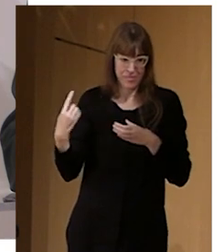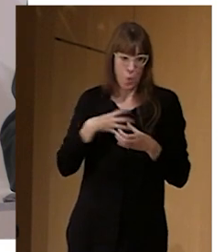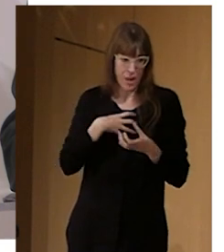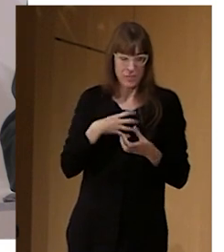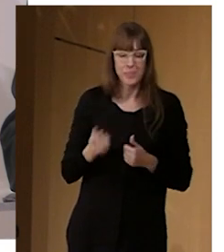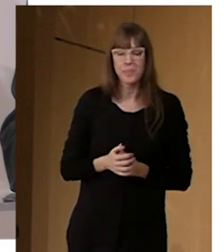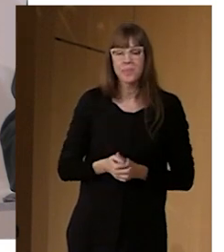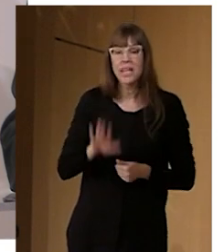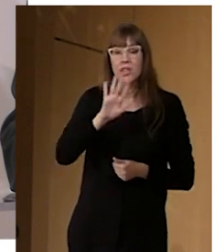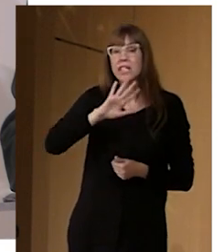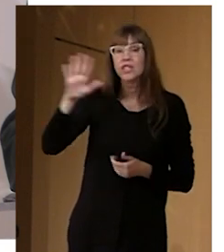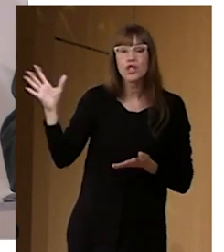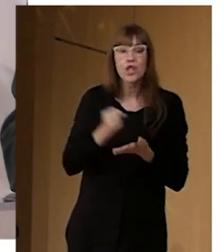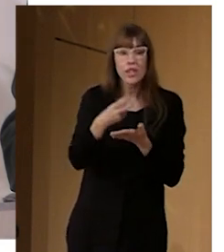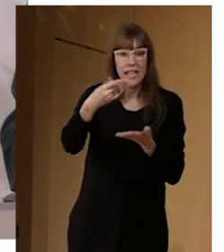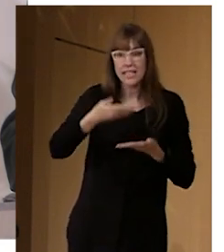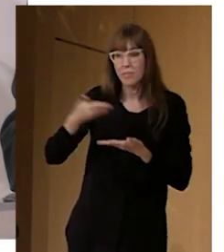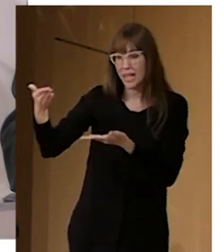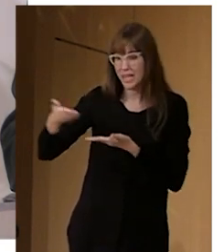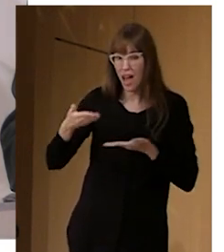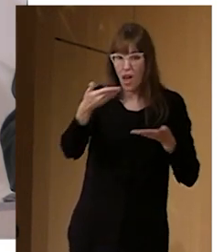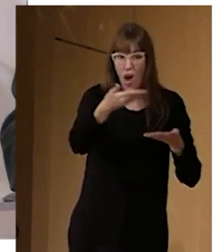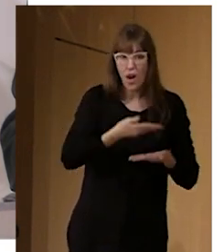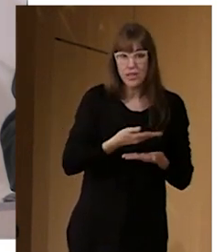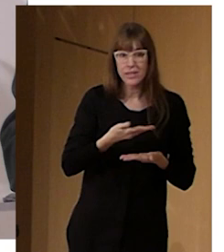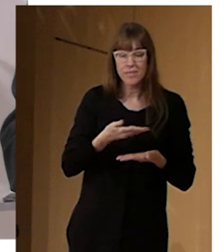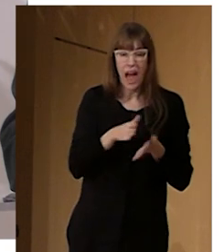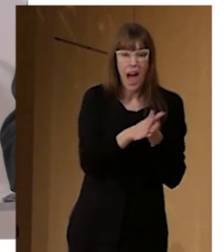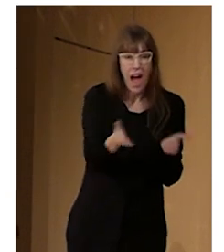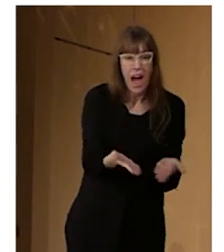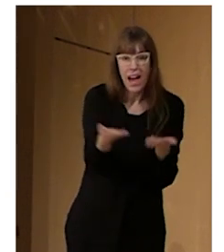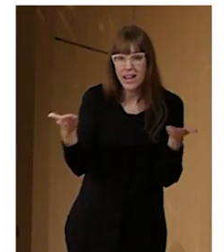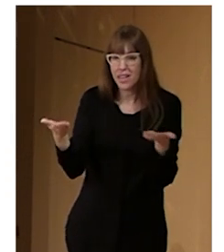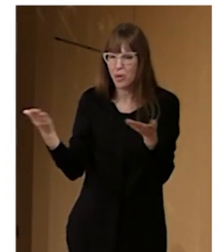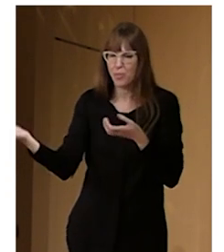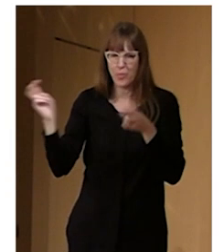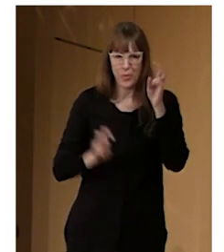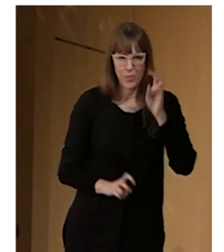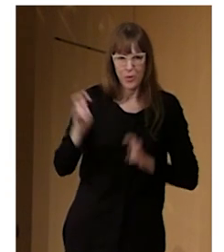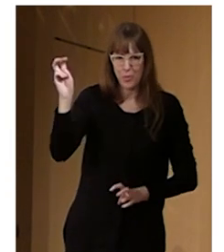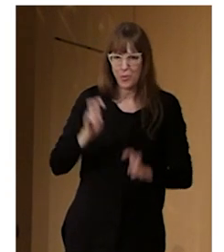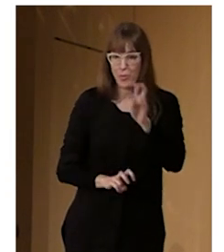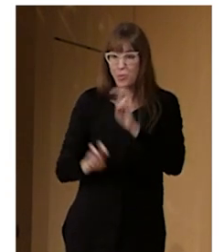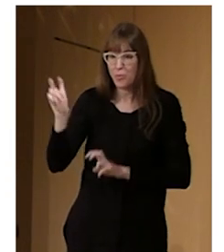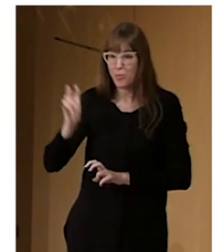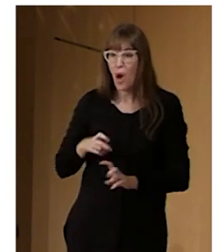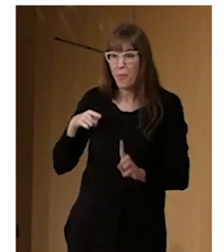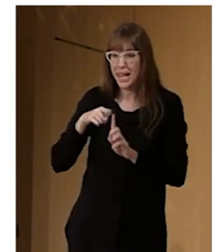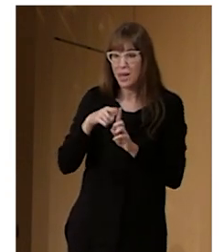todos Así que os animo a que a que a que vengáis a a conocer estos estos